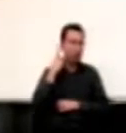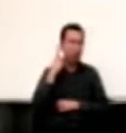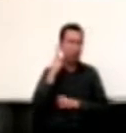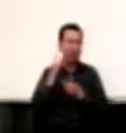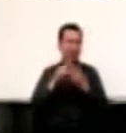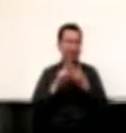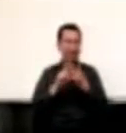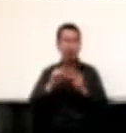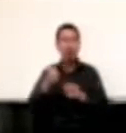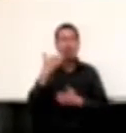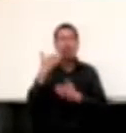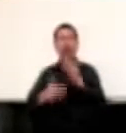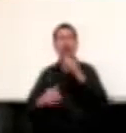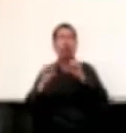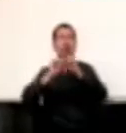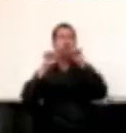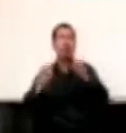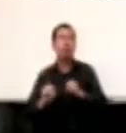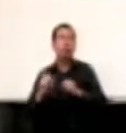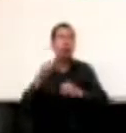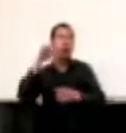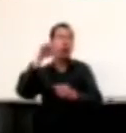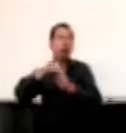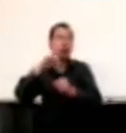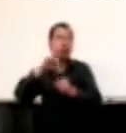del sistema electoral. Y